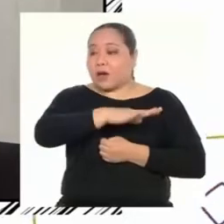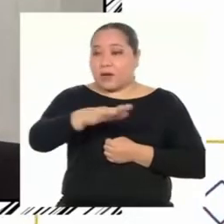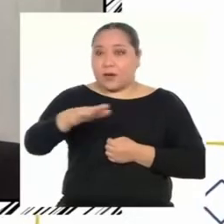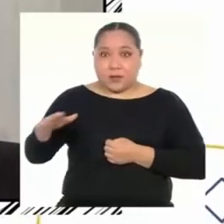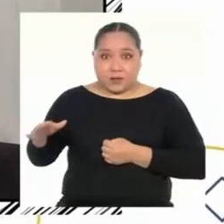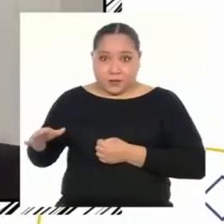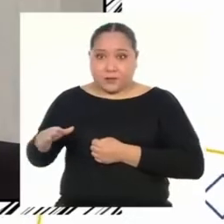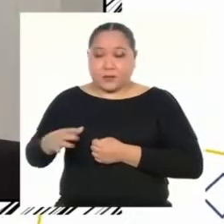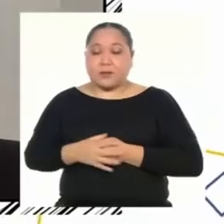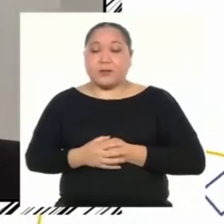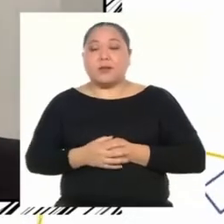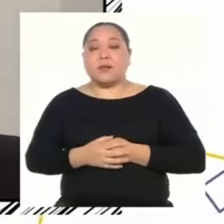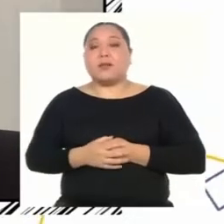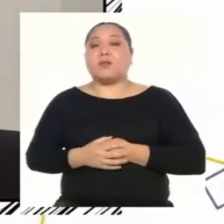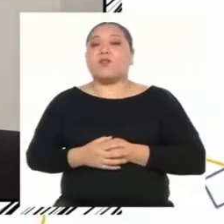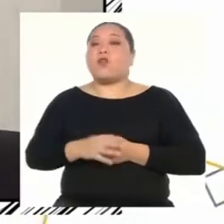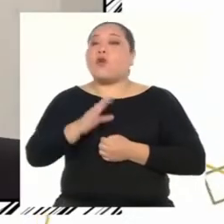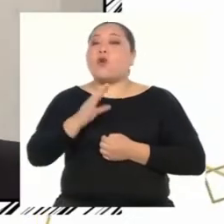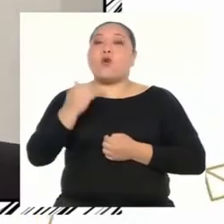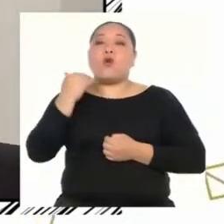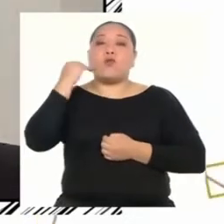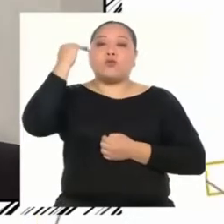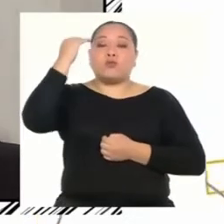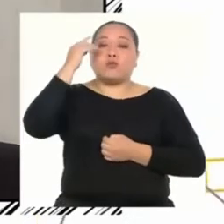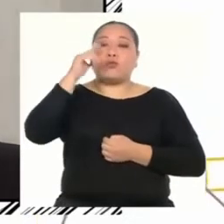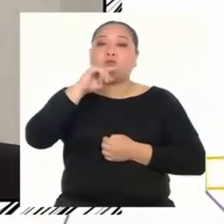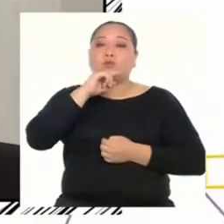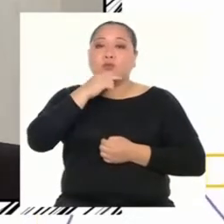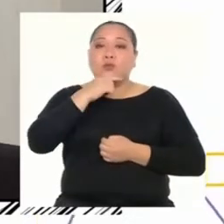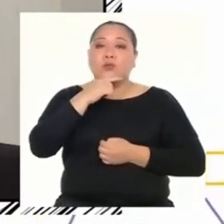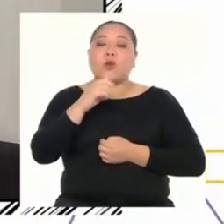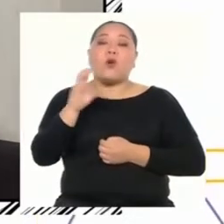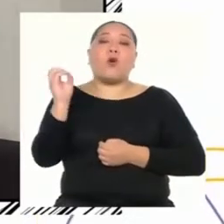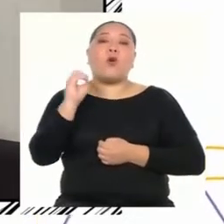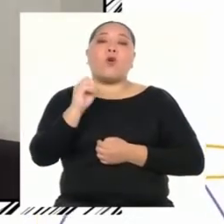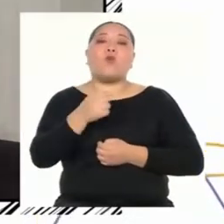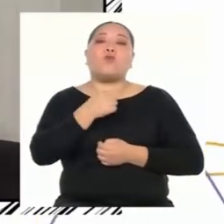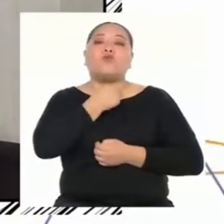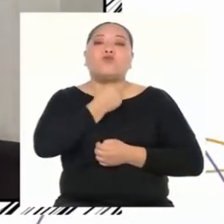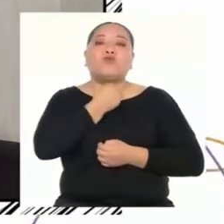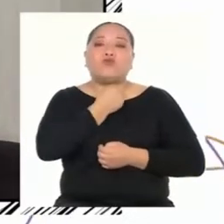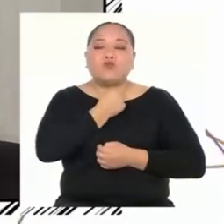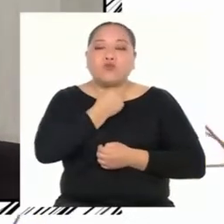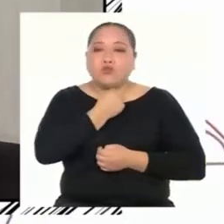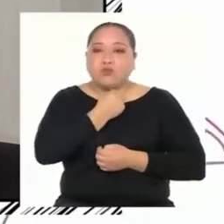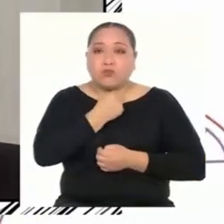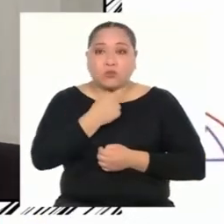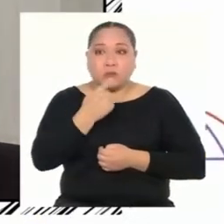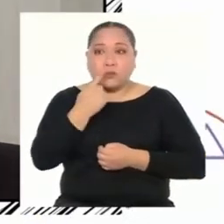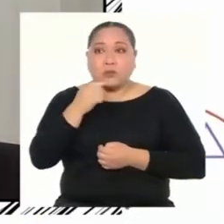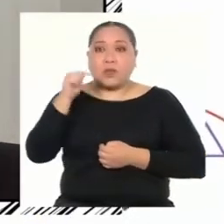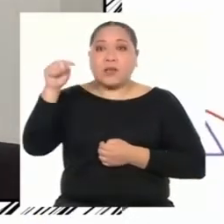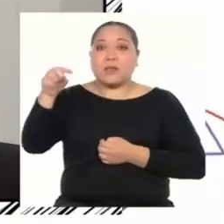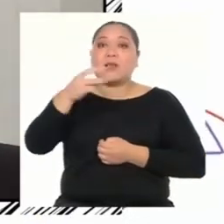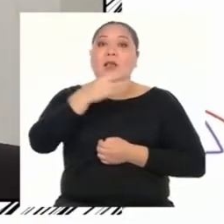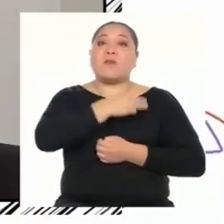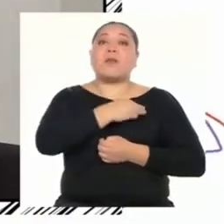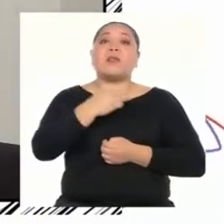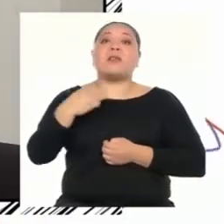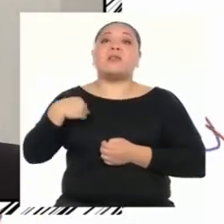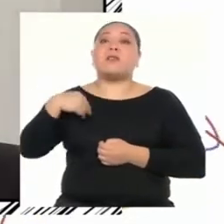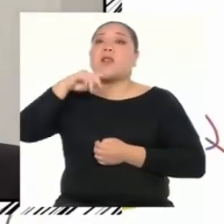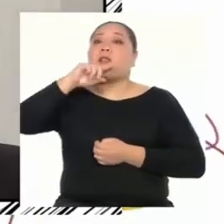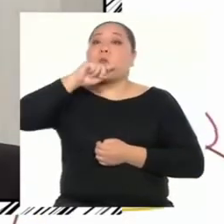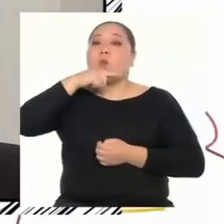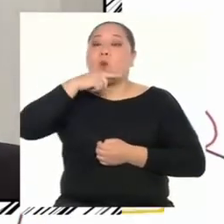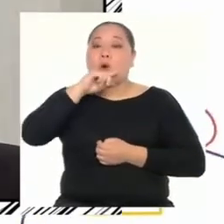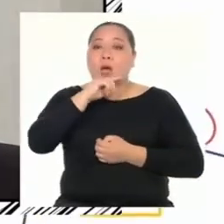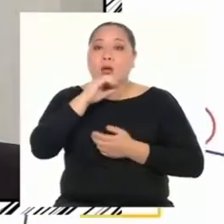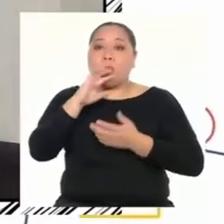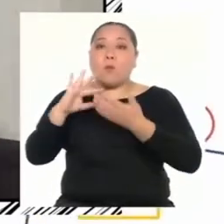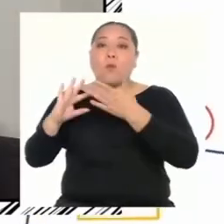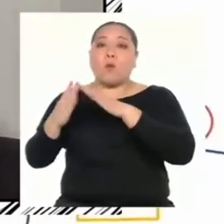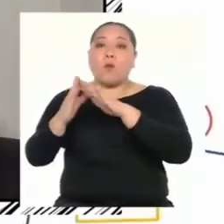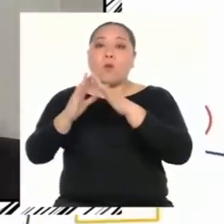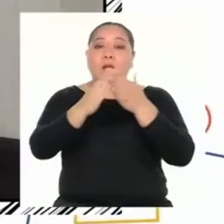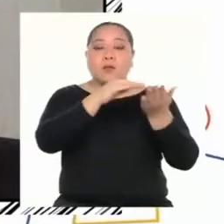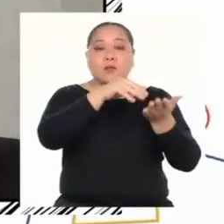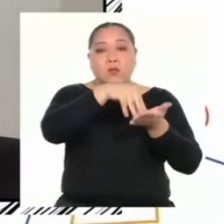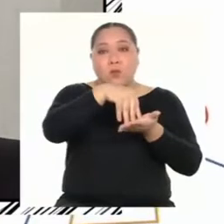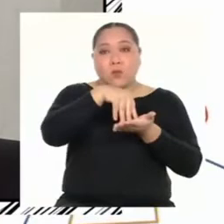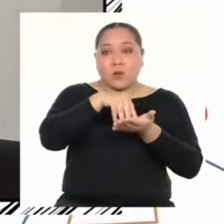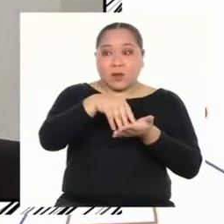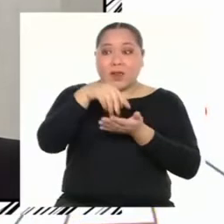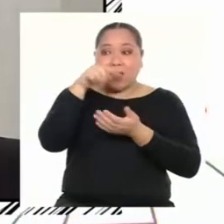toda población, los ancianitos, por ejemplo, y ese se llama el Ministerio de la Mujer y Poblaciones